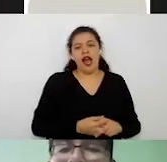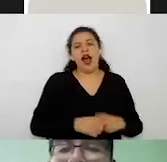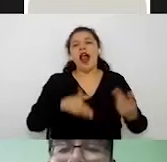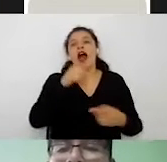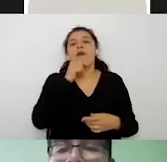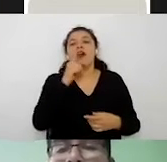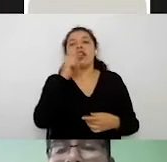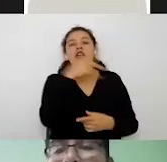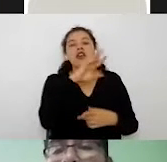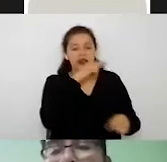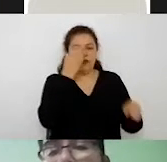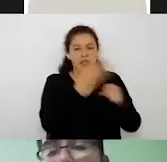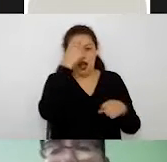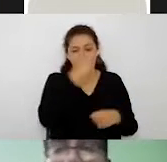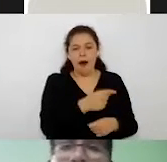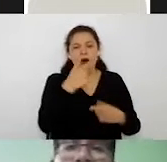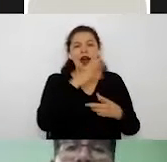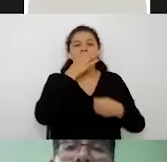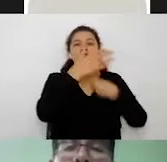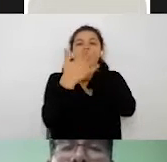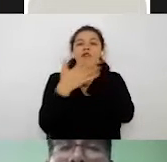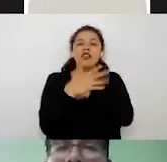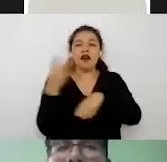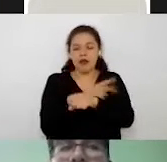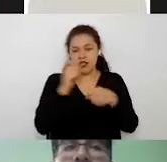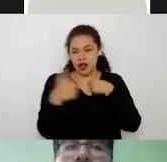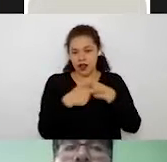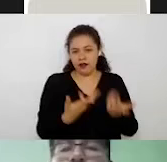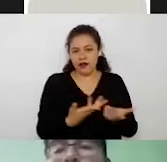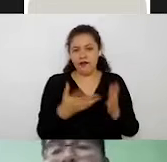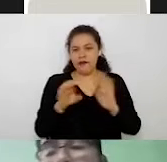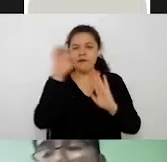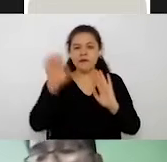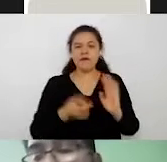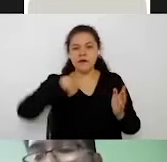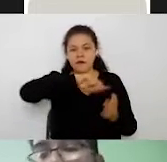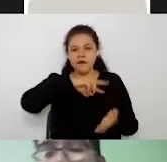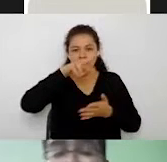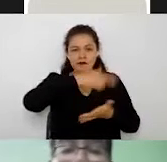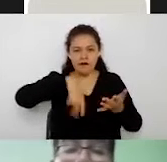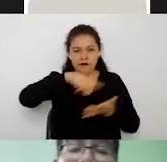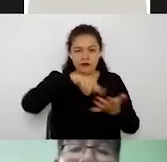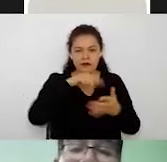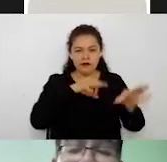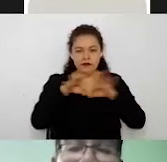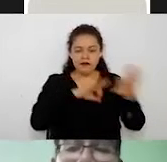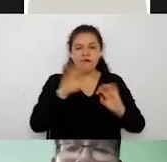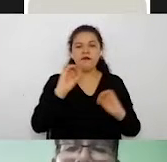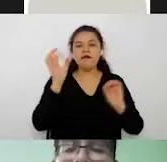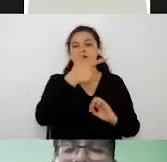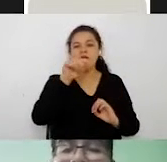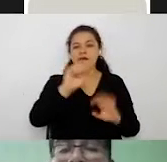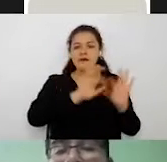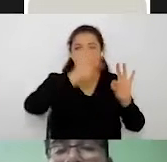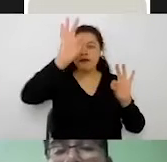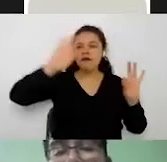para reportar que está pasando algo. Por ejemplo, si se intentaran meter a nuestro lugar de trabajo o si hubiera una fuga de gas, llamarle